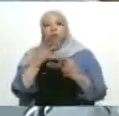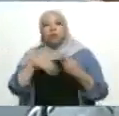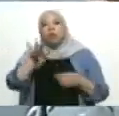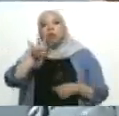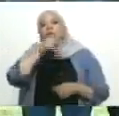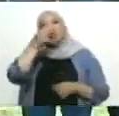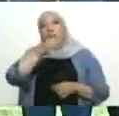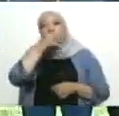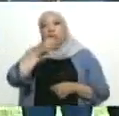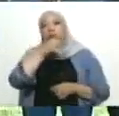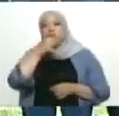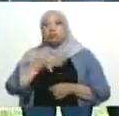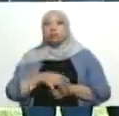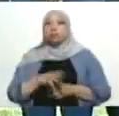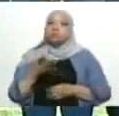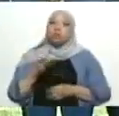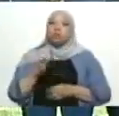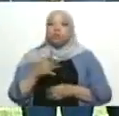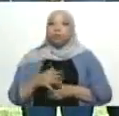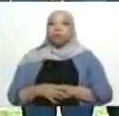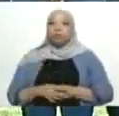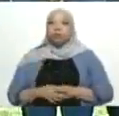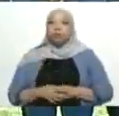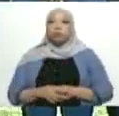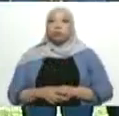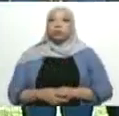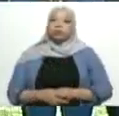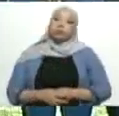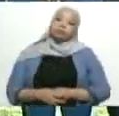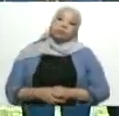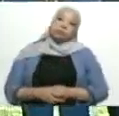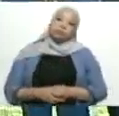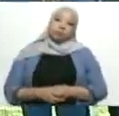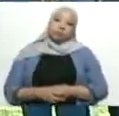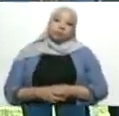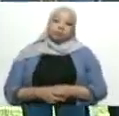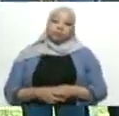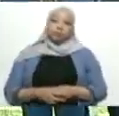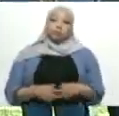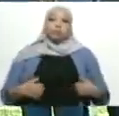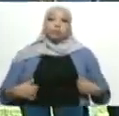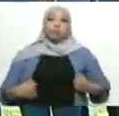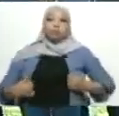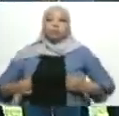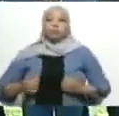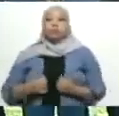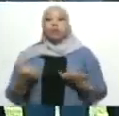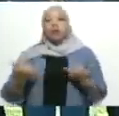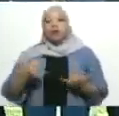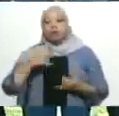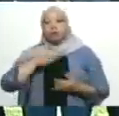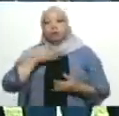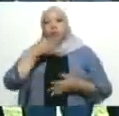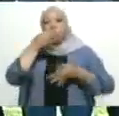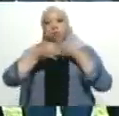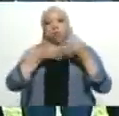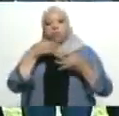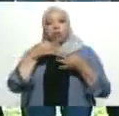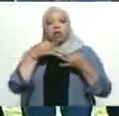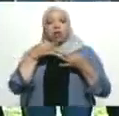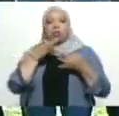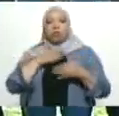tarde, más o menos. Son las cosas que no podemos decir, pero las diremos algún día. Y yo le dije,